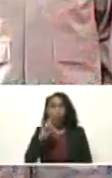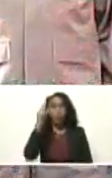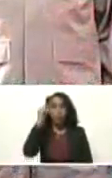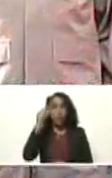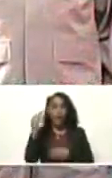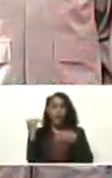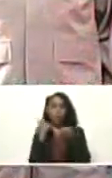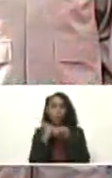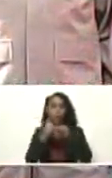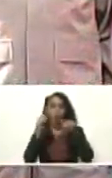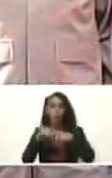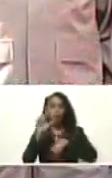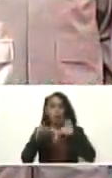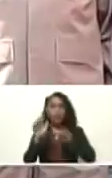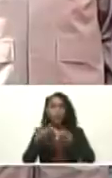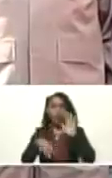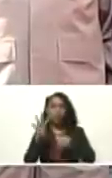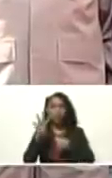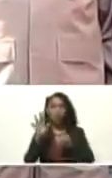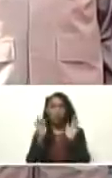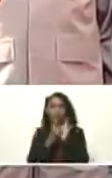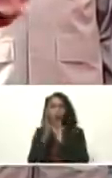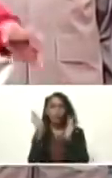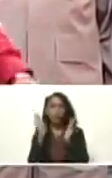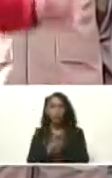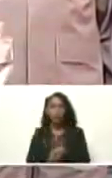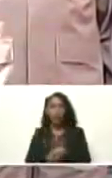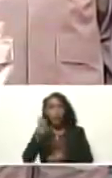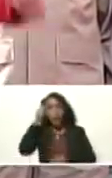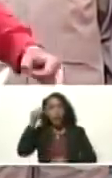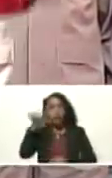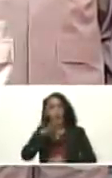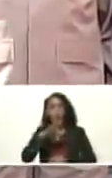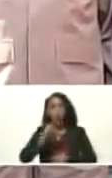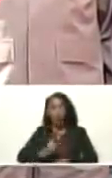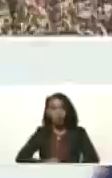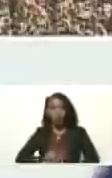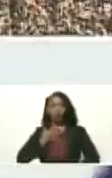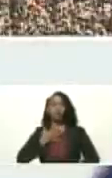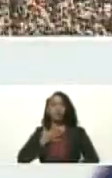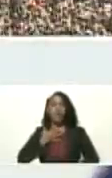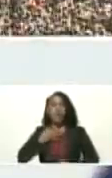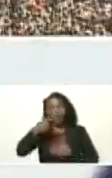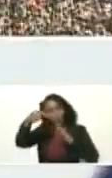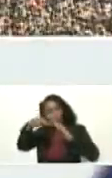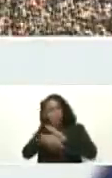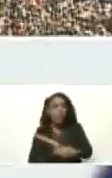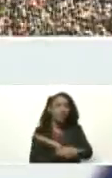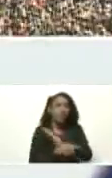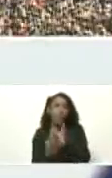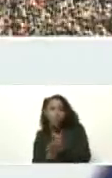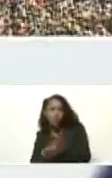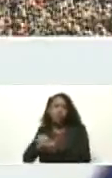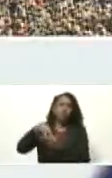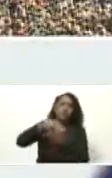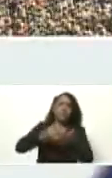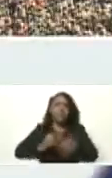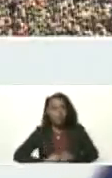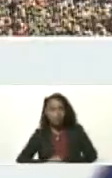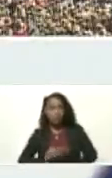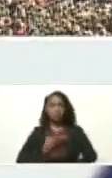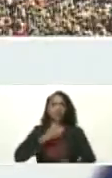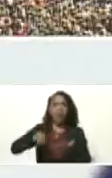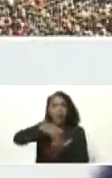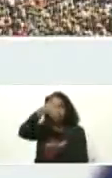hoy, 13 y 14 de abril, el pueblo resucitó de las catacumbas y hubo un renacimiento